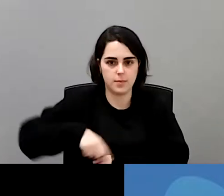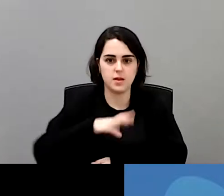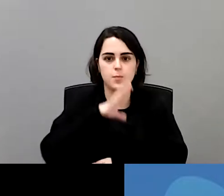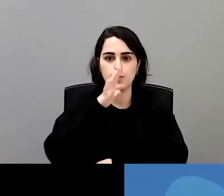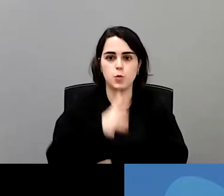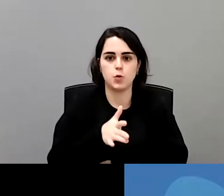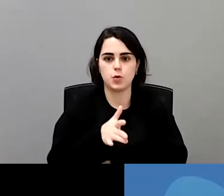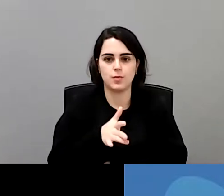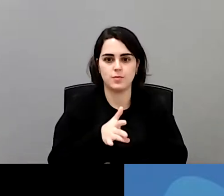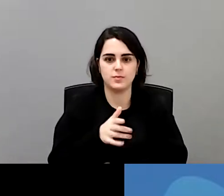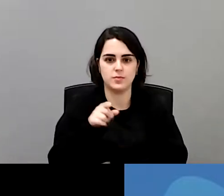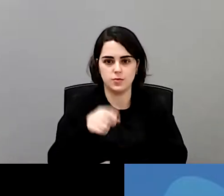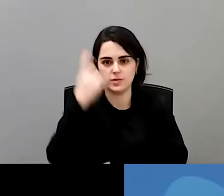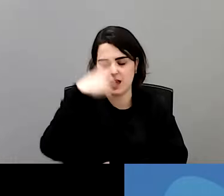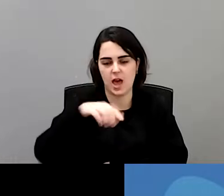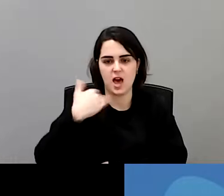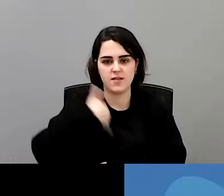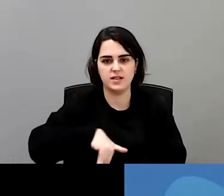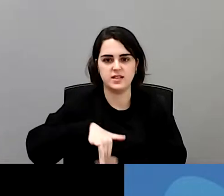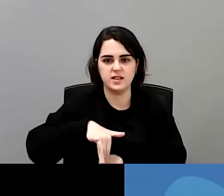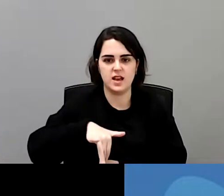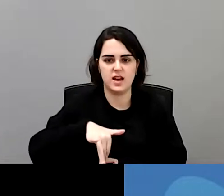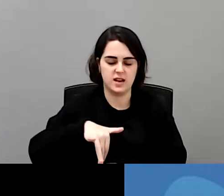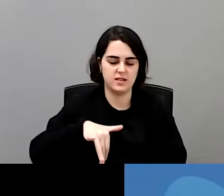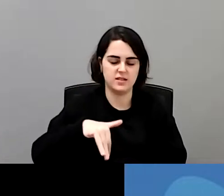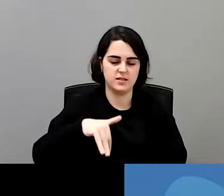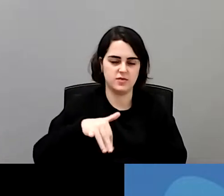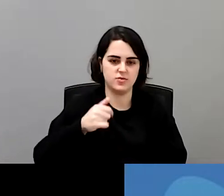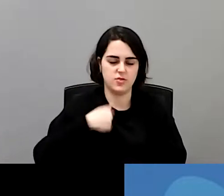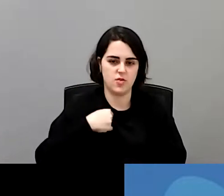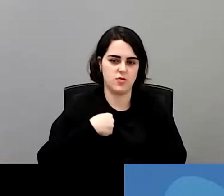porque ya sabes lo mucho que